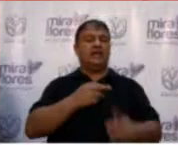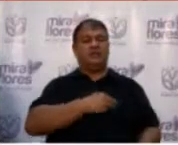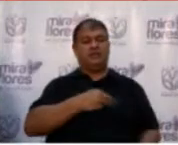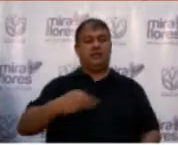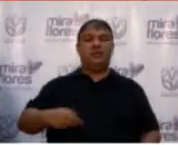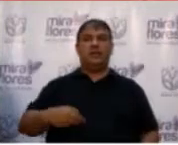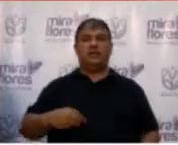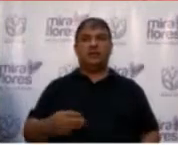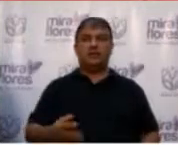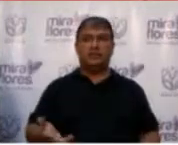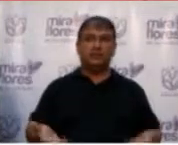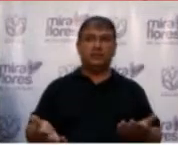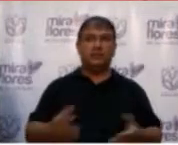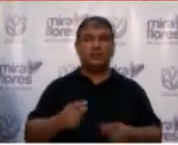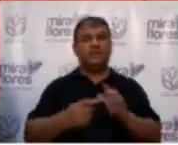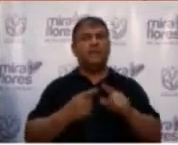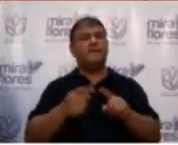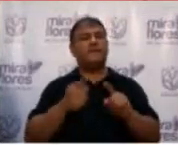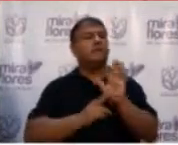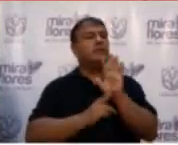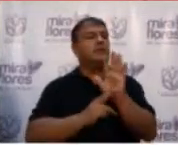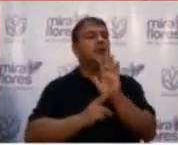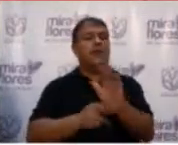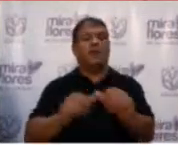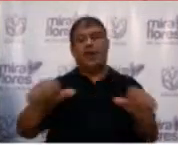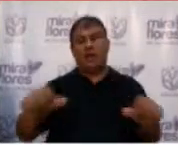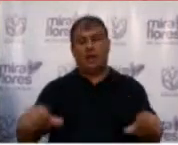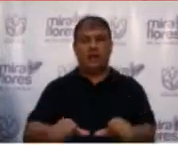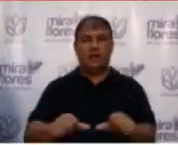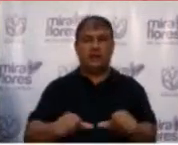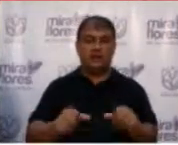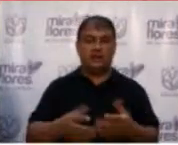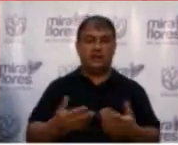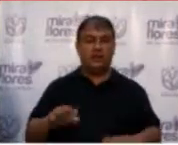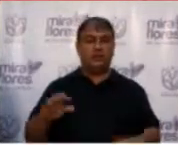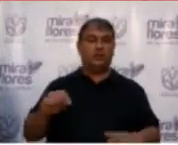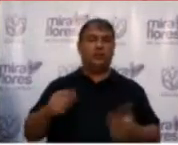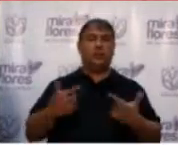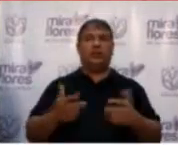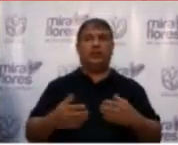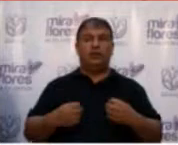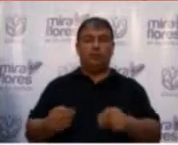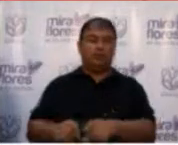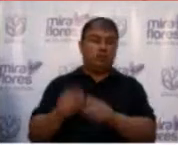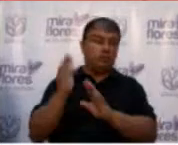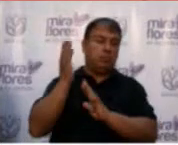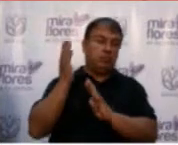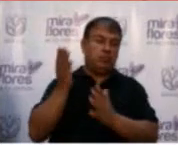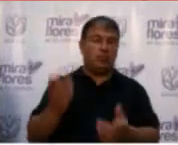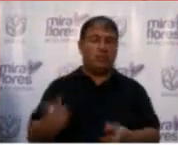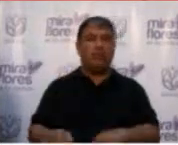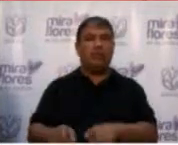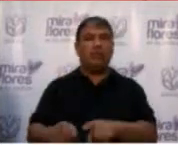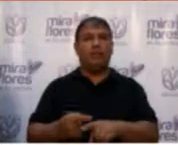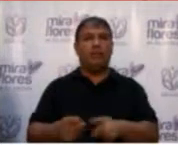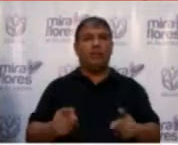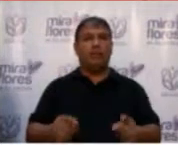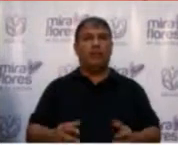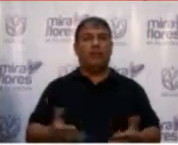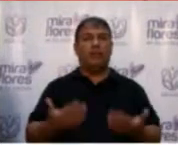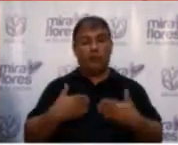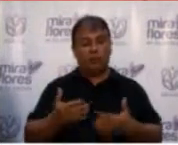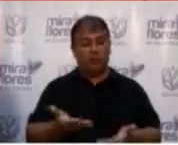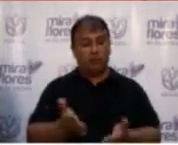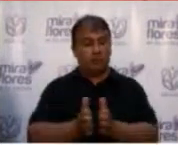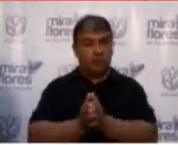exministros y representantes de diversas áreas que tuvieron la suerte también de poder exponer. Pero fue